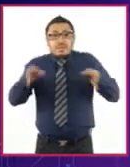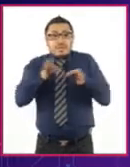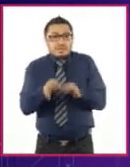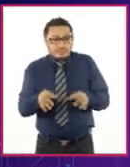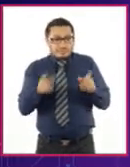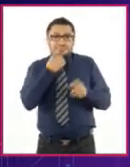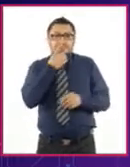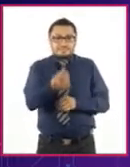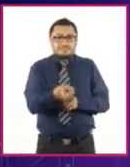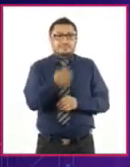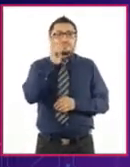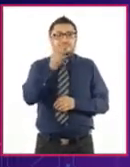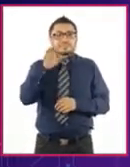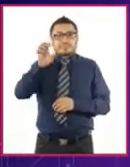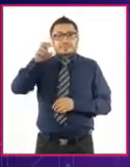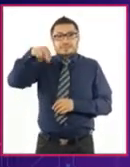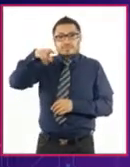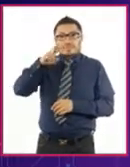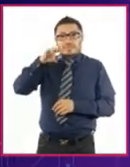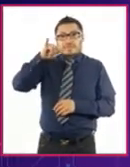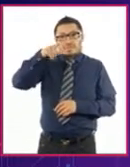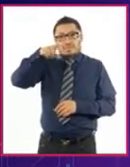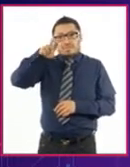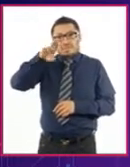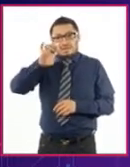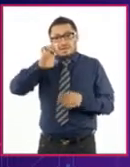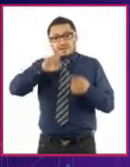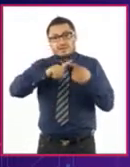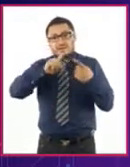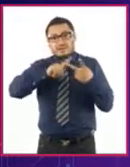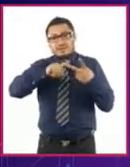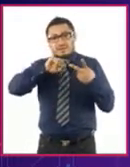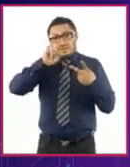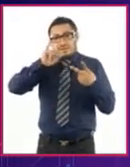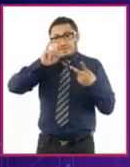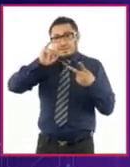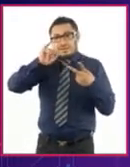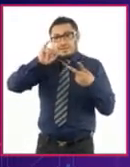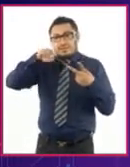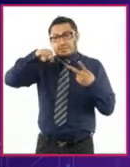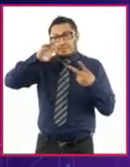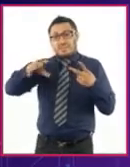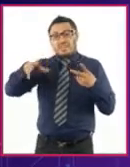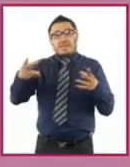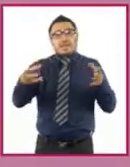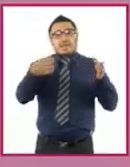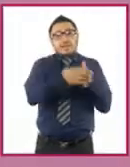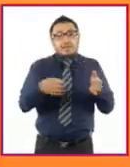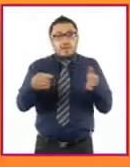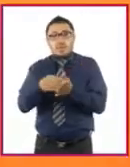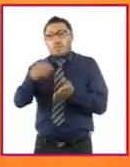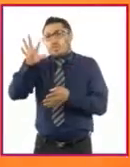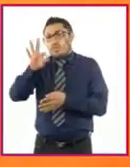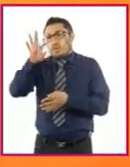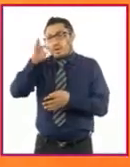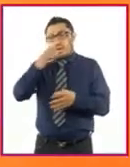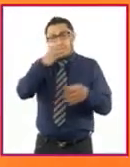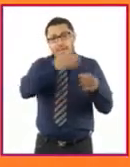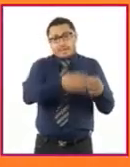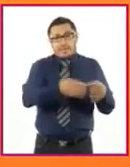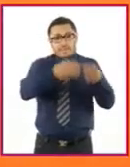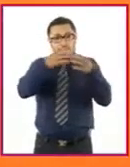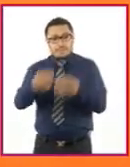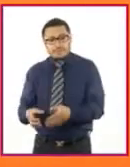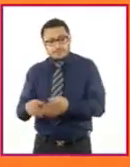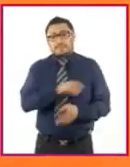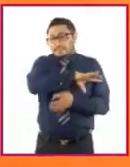concluir es que Enrique y Jaime empacaron 40 latas en total. Para ahondar en la